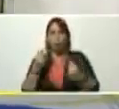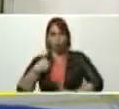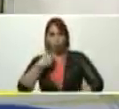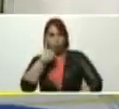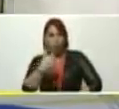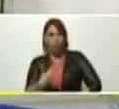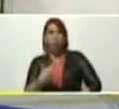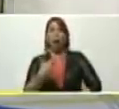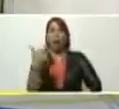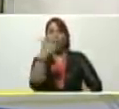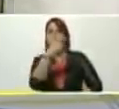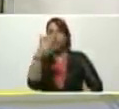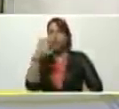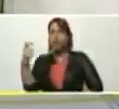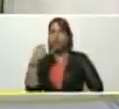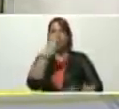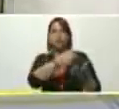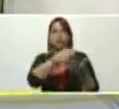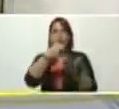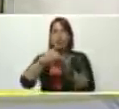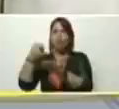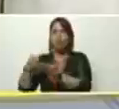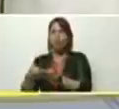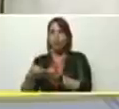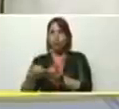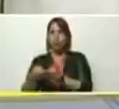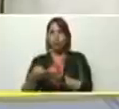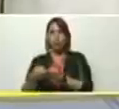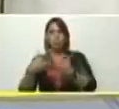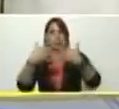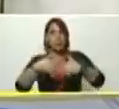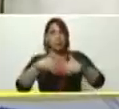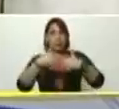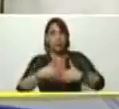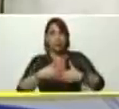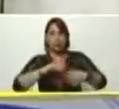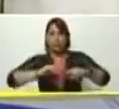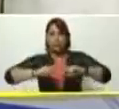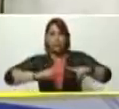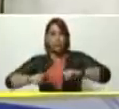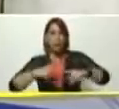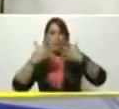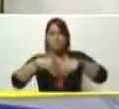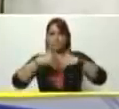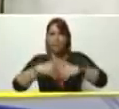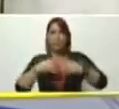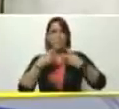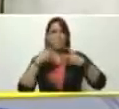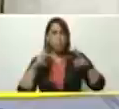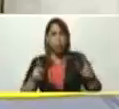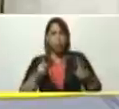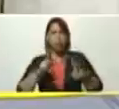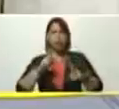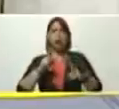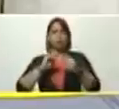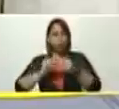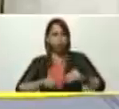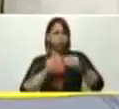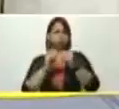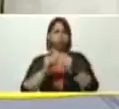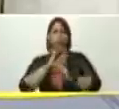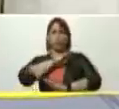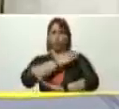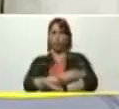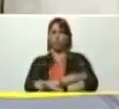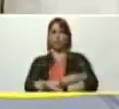buscar inversiones colocando acciones de empresas públicas recuperadas, fortalecidas en las